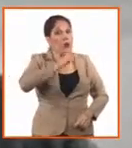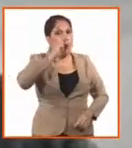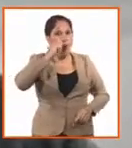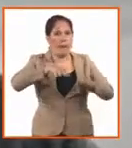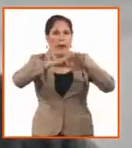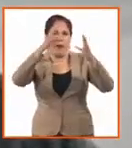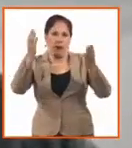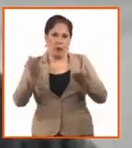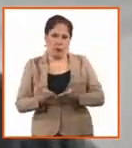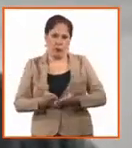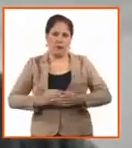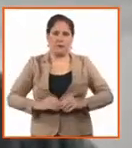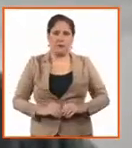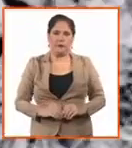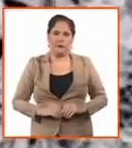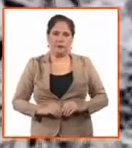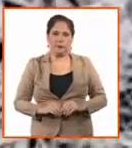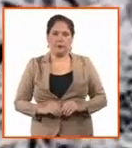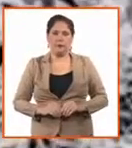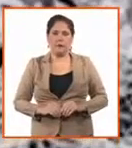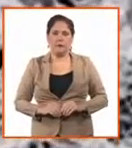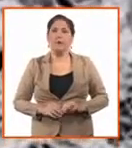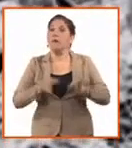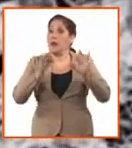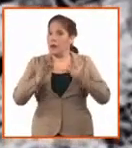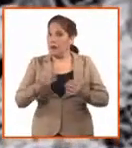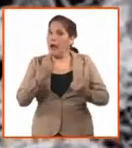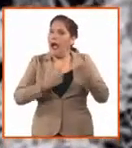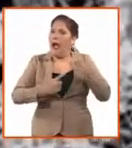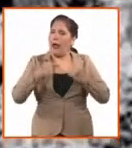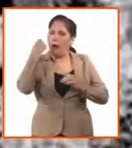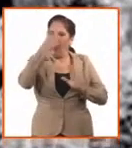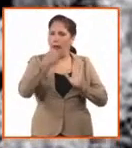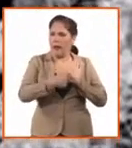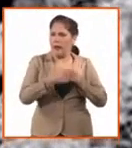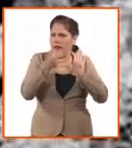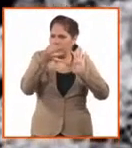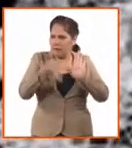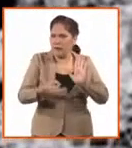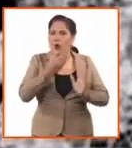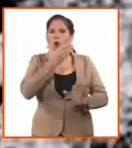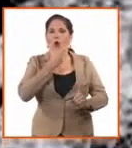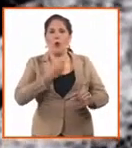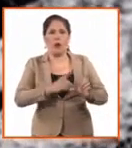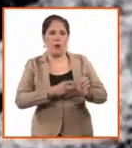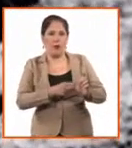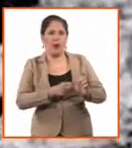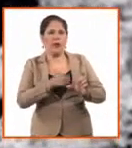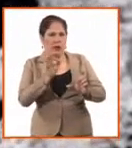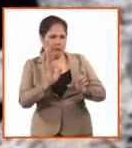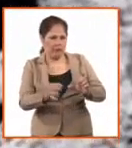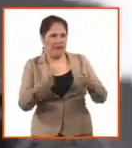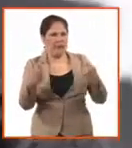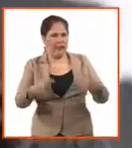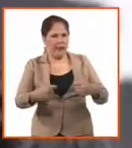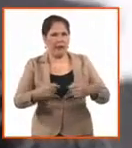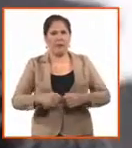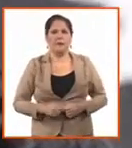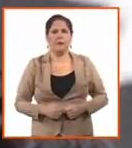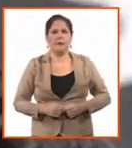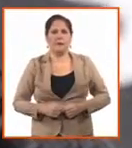mundo eso es algo que debe caracterizar al joven comunista